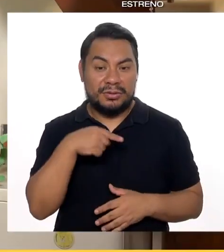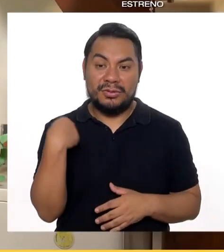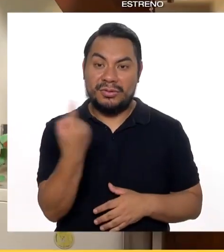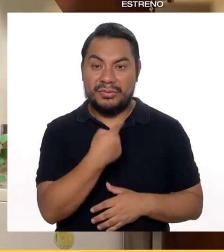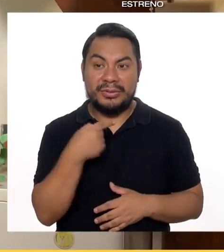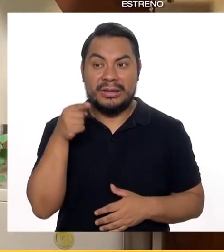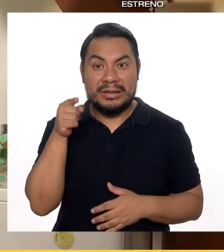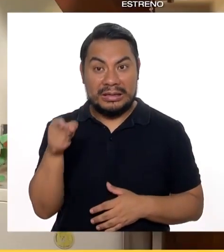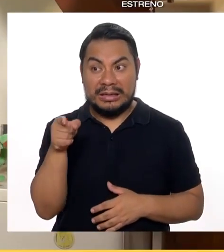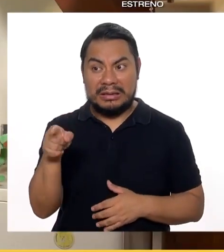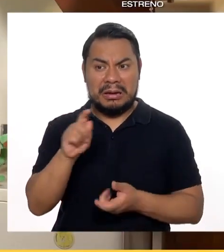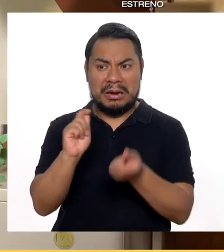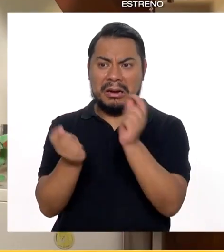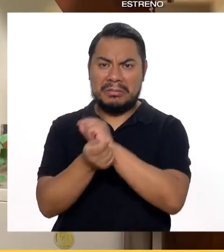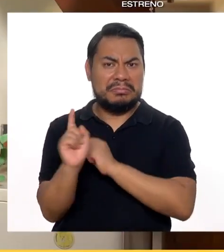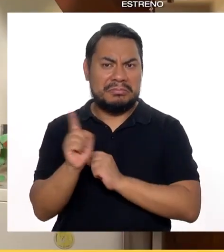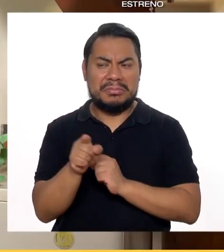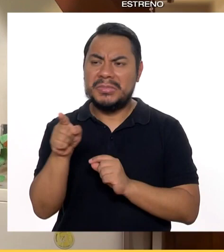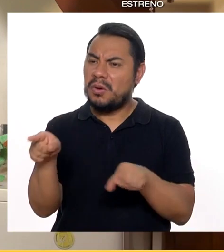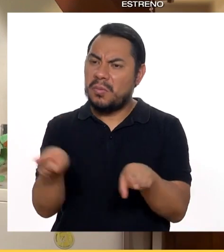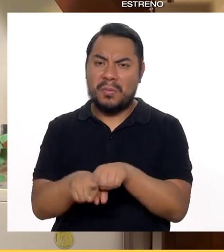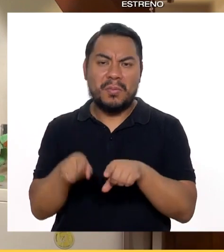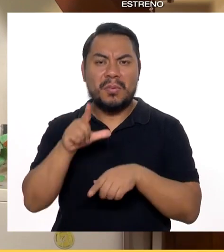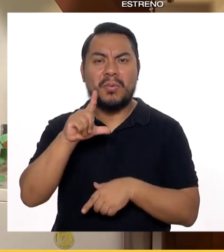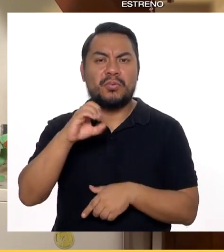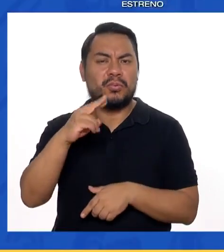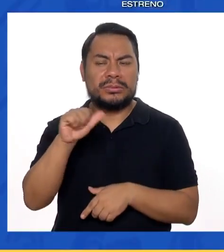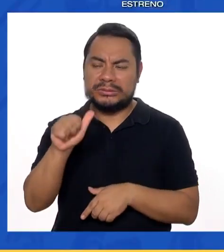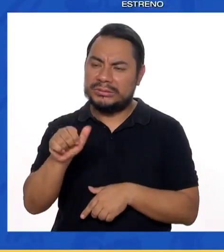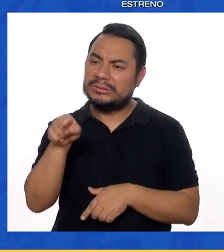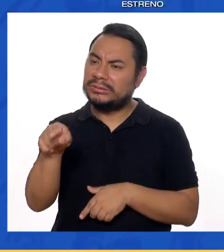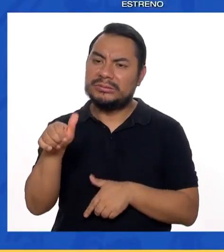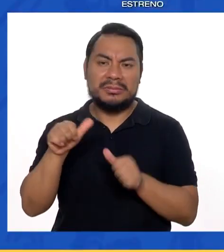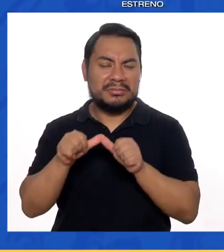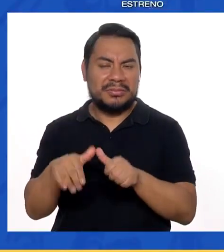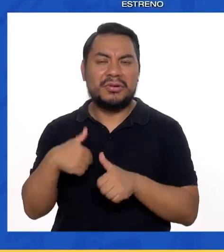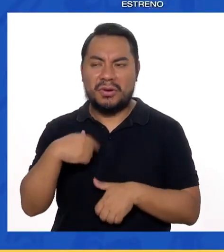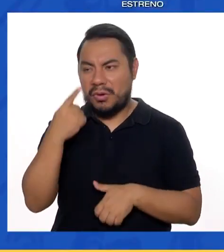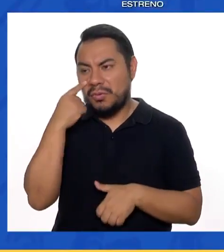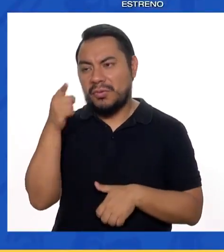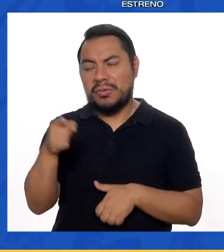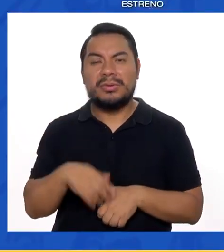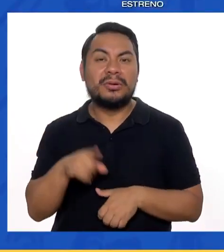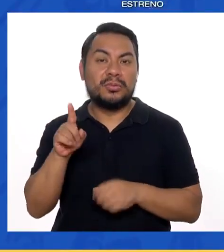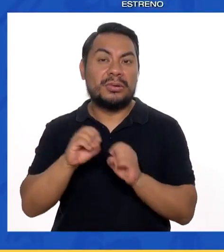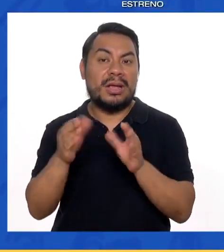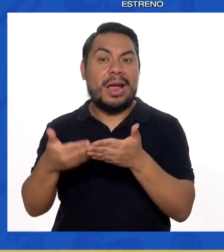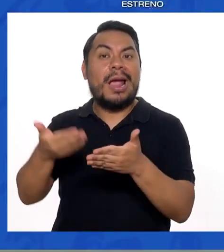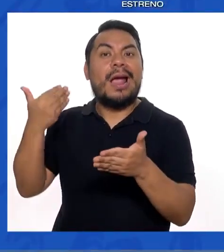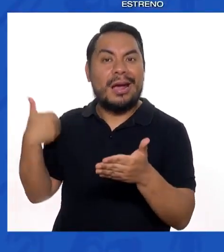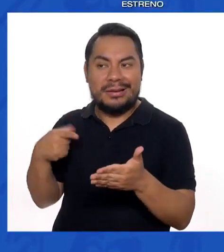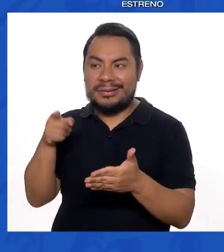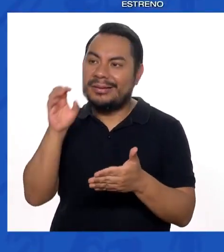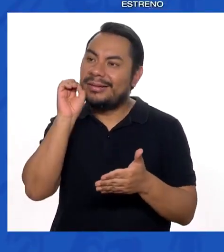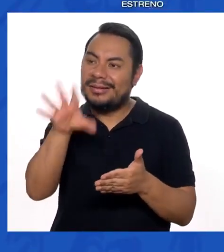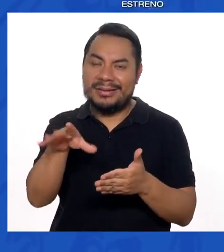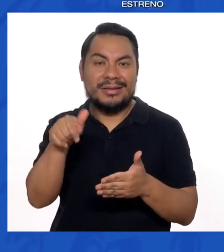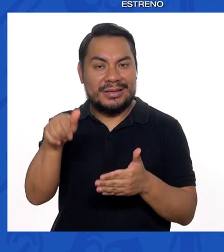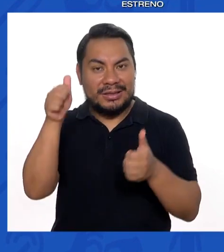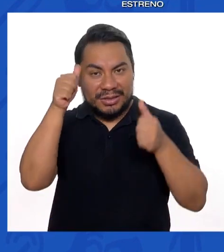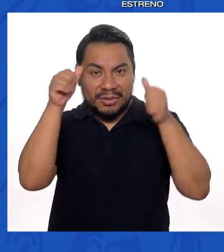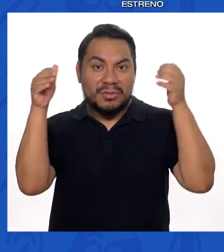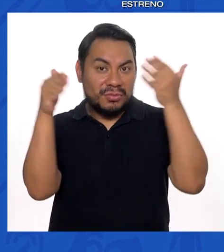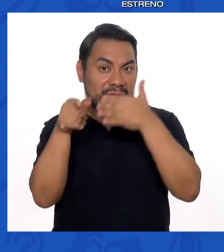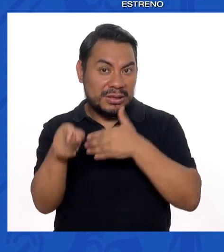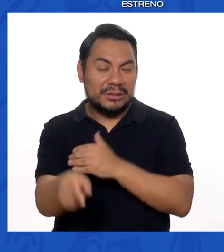Para nosotras ella no ha cambiado, o sea, sigue siendo la misma Lucía que conocíamos un día antes a versus que